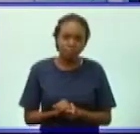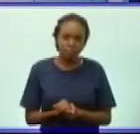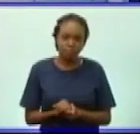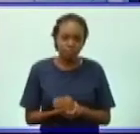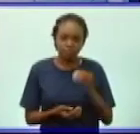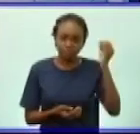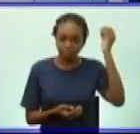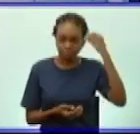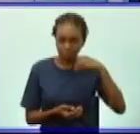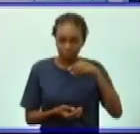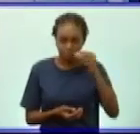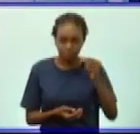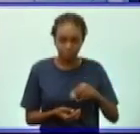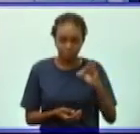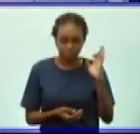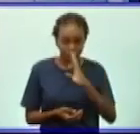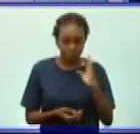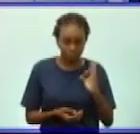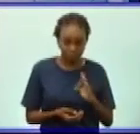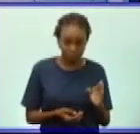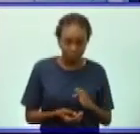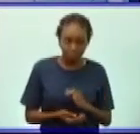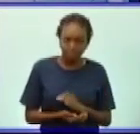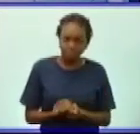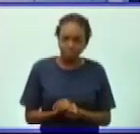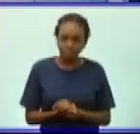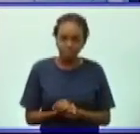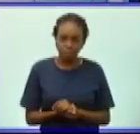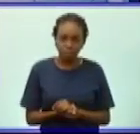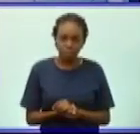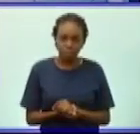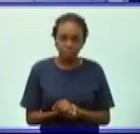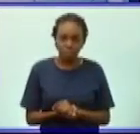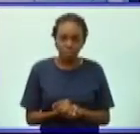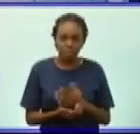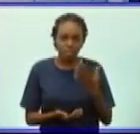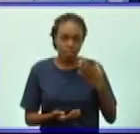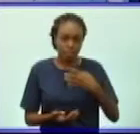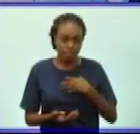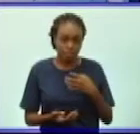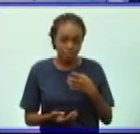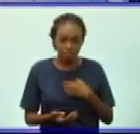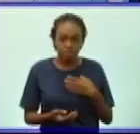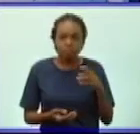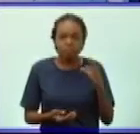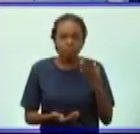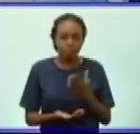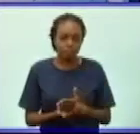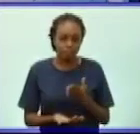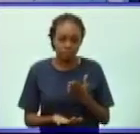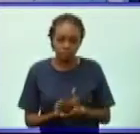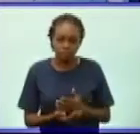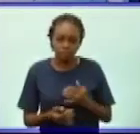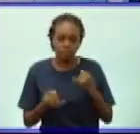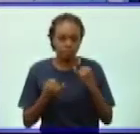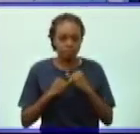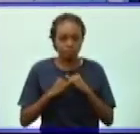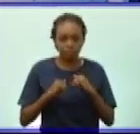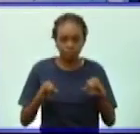científicos y los físicos utilizan estudios de informes,